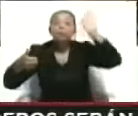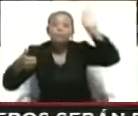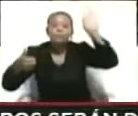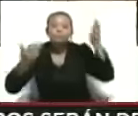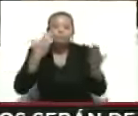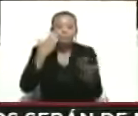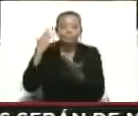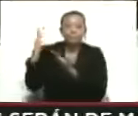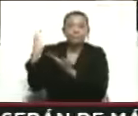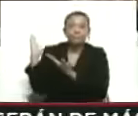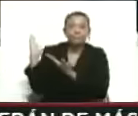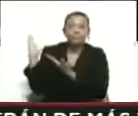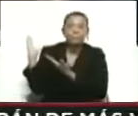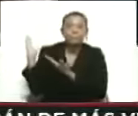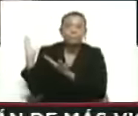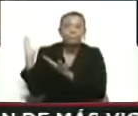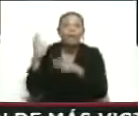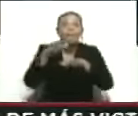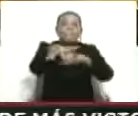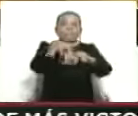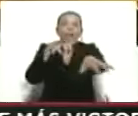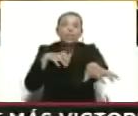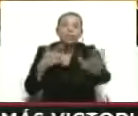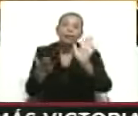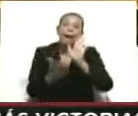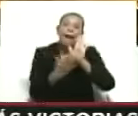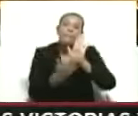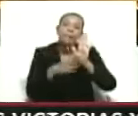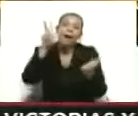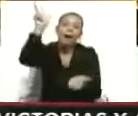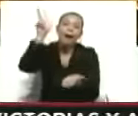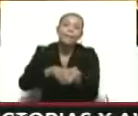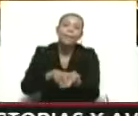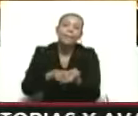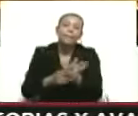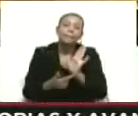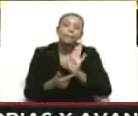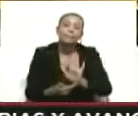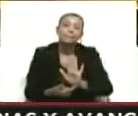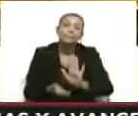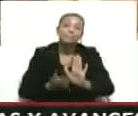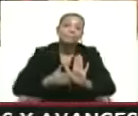costumbre. Mayoría evidente, aprobado.